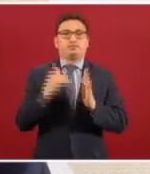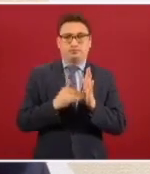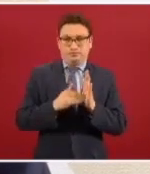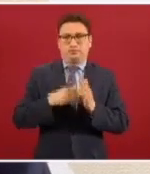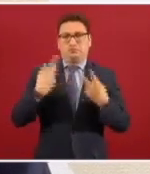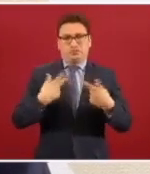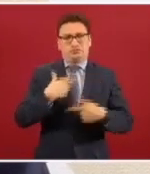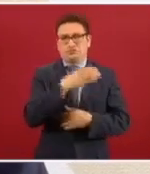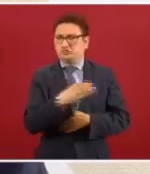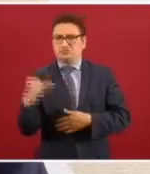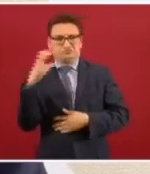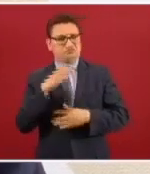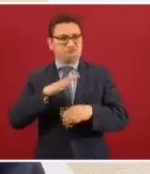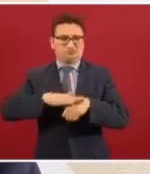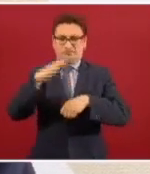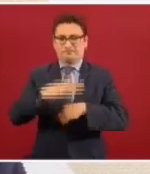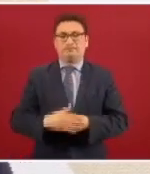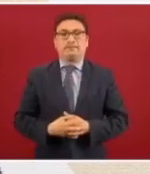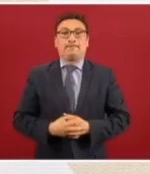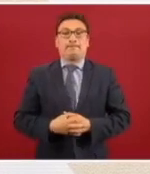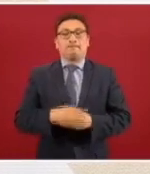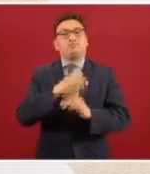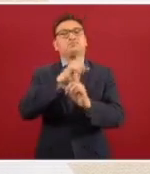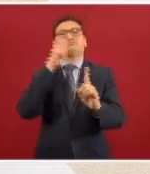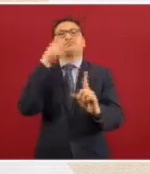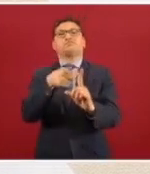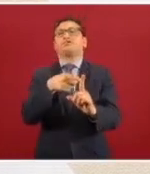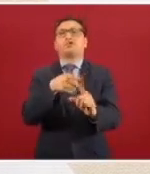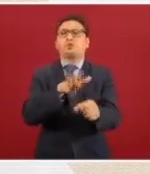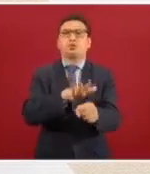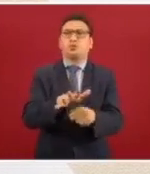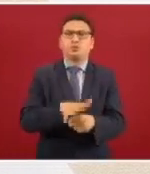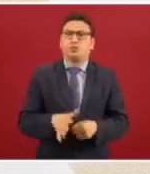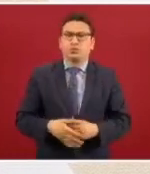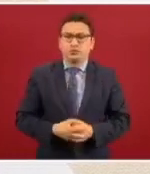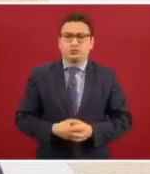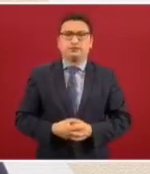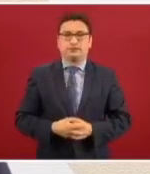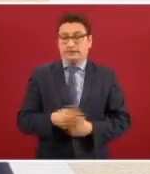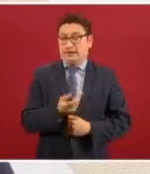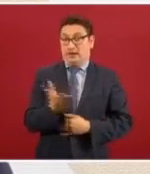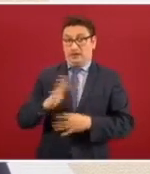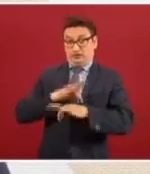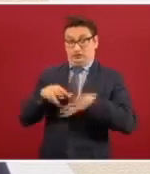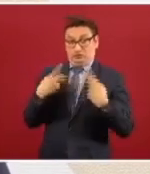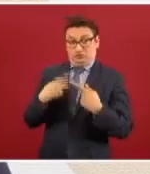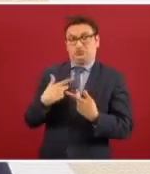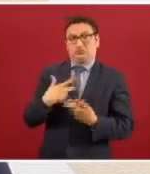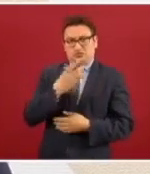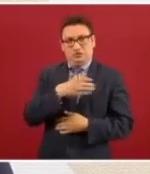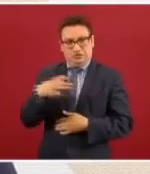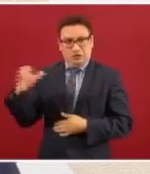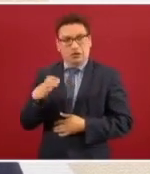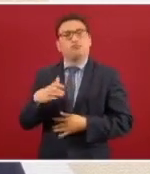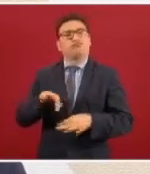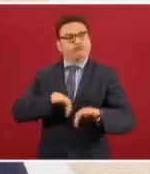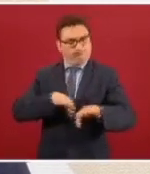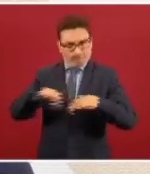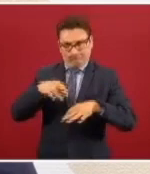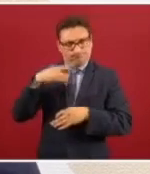200,000 campesinos más, con el propósito de que tengan trabajo de